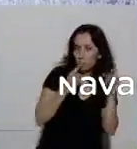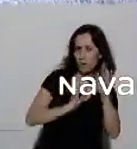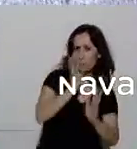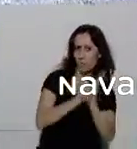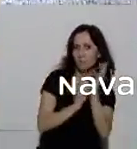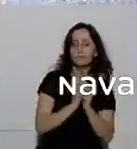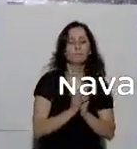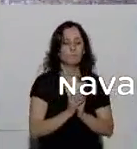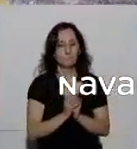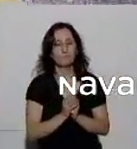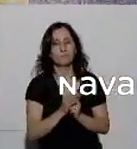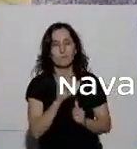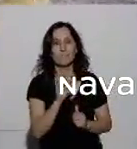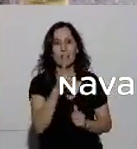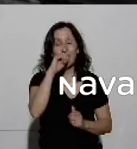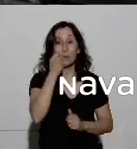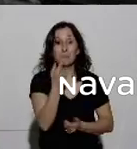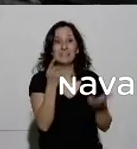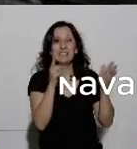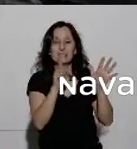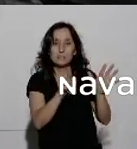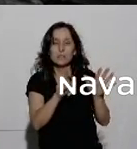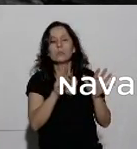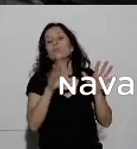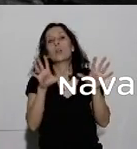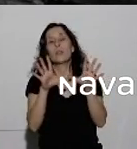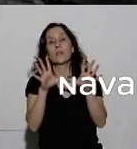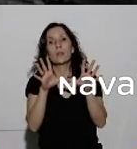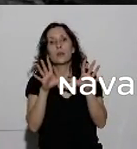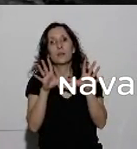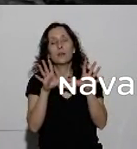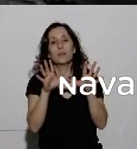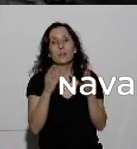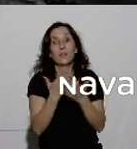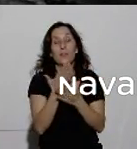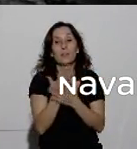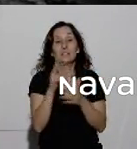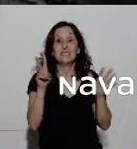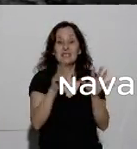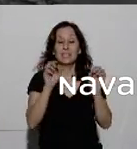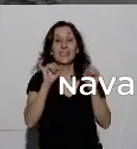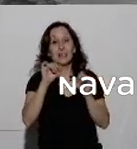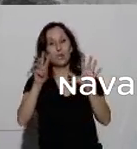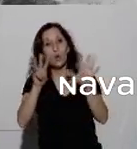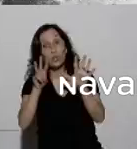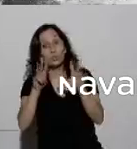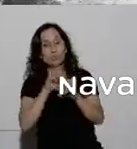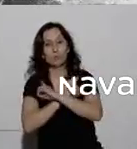en un primer momento, en 1610, bueno, el auto de fe tuvo lugar los días 7 y 8 de noviembre de